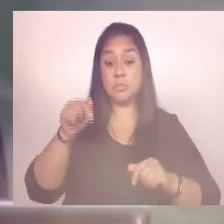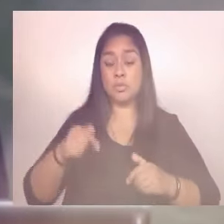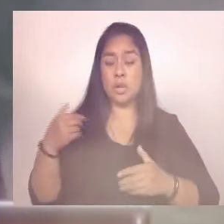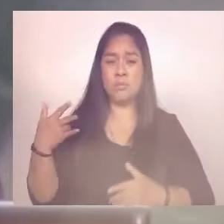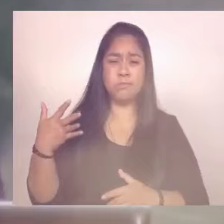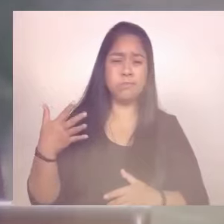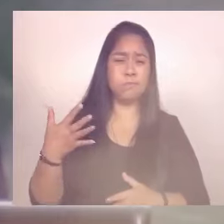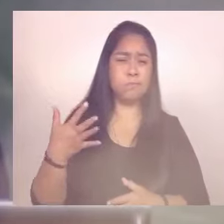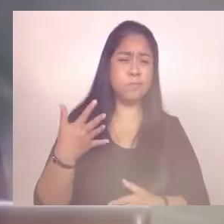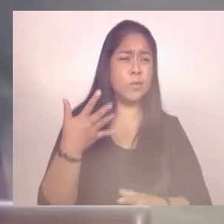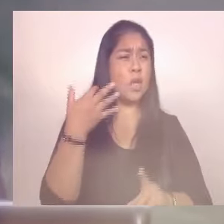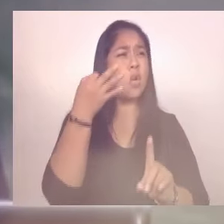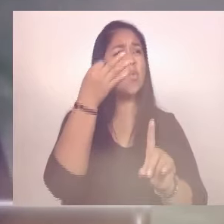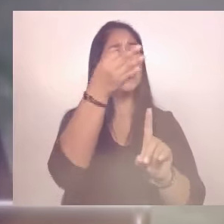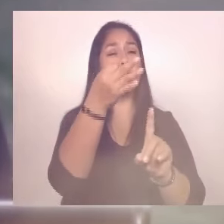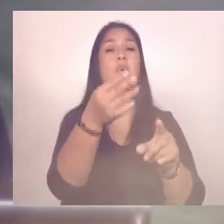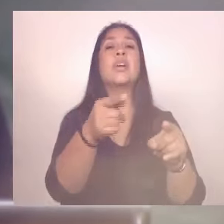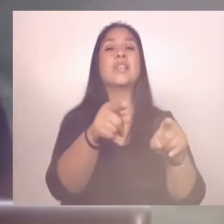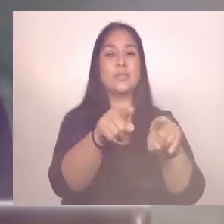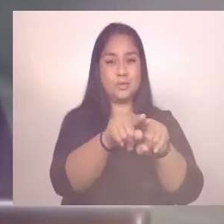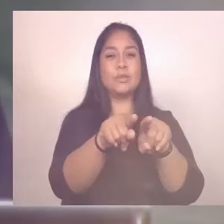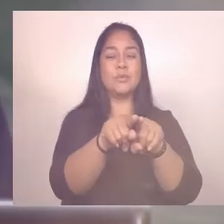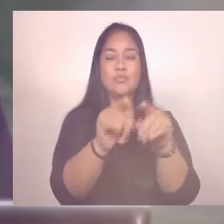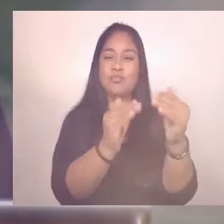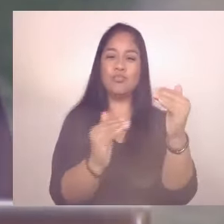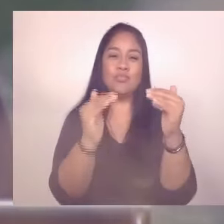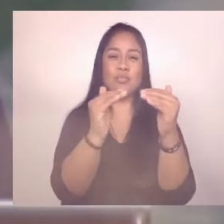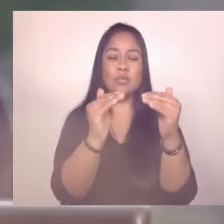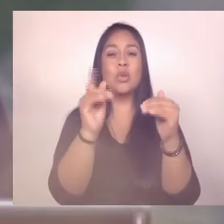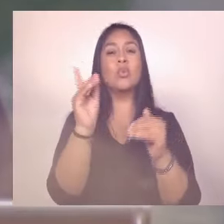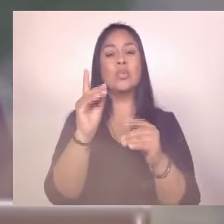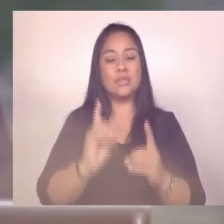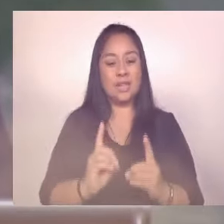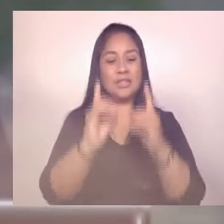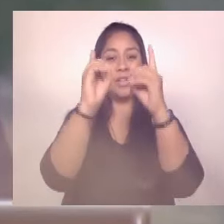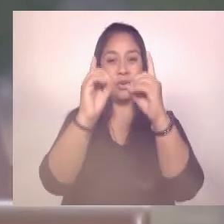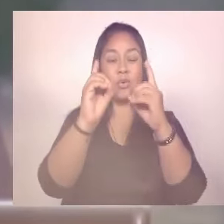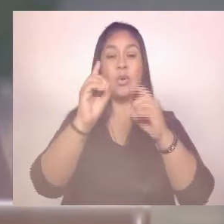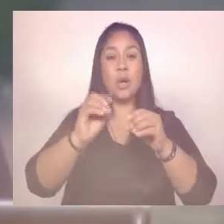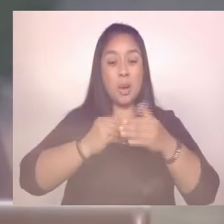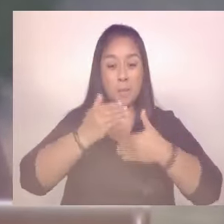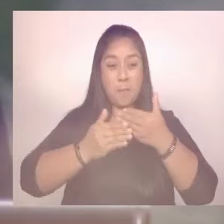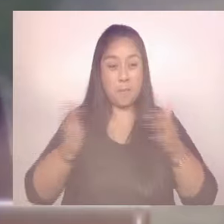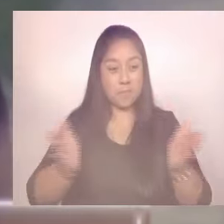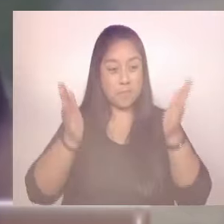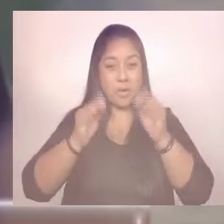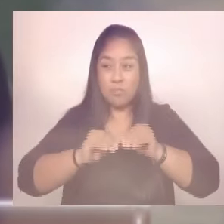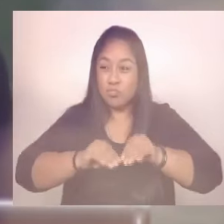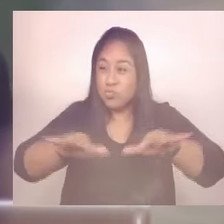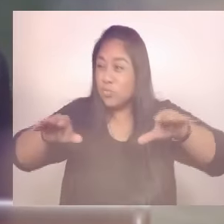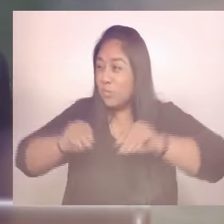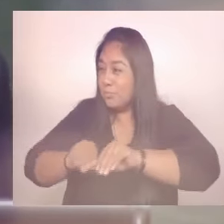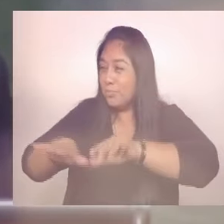Estamos caminando hacia un futuro más equitativo, donde el desarrollo y el progreso llegarán a cada rincón del